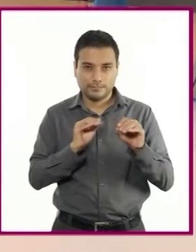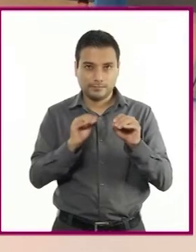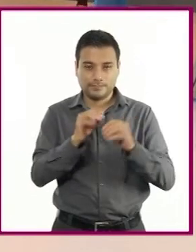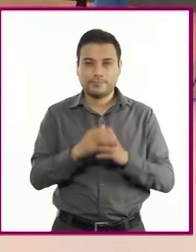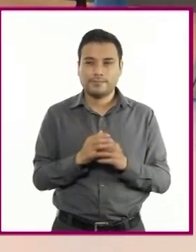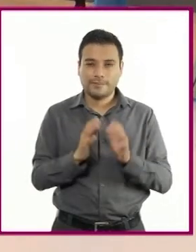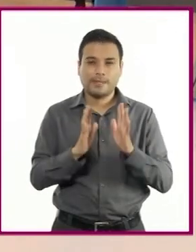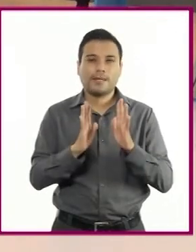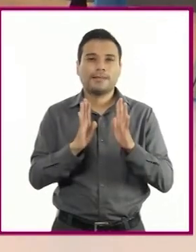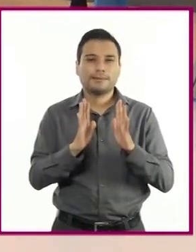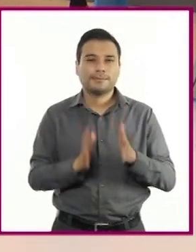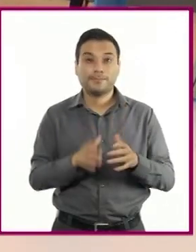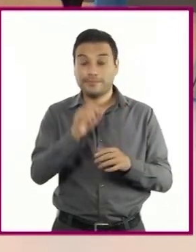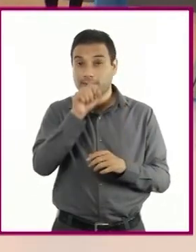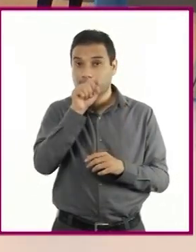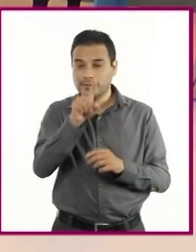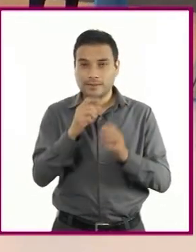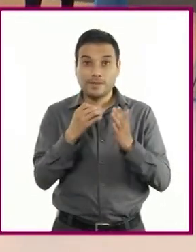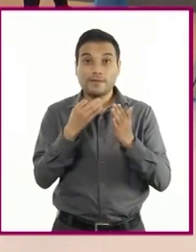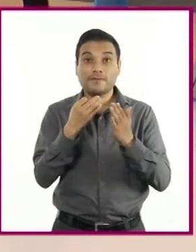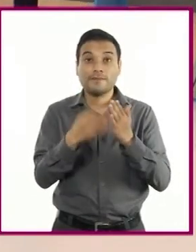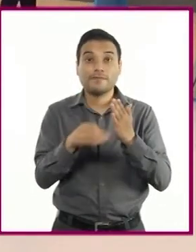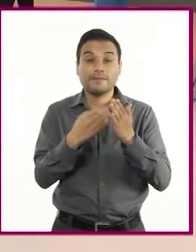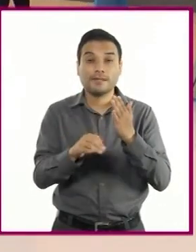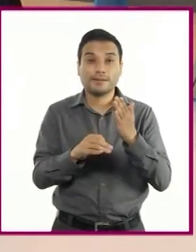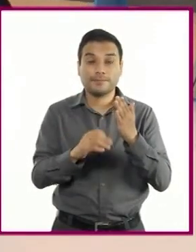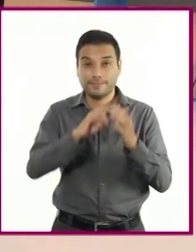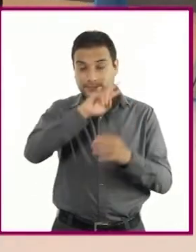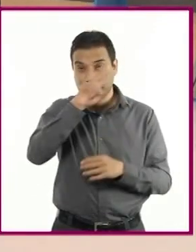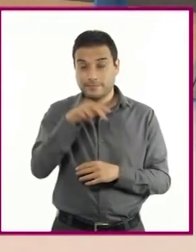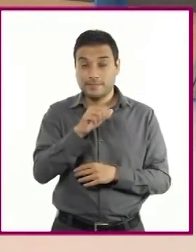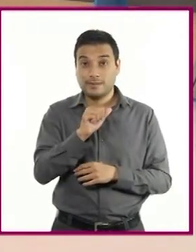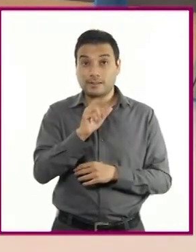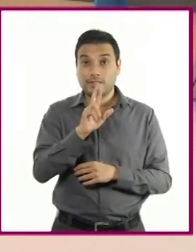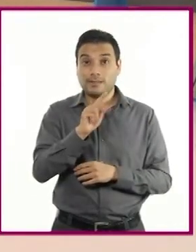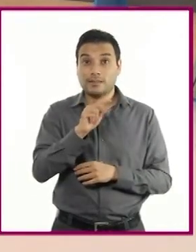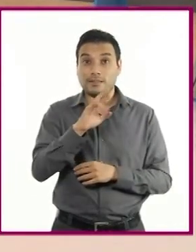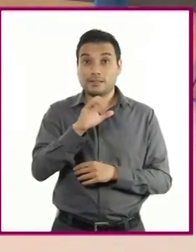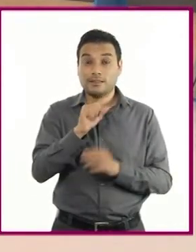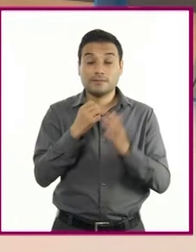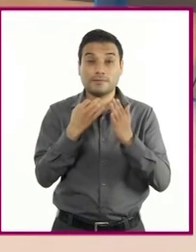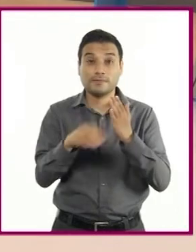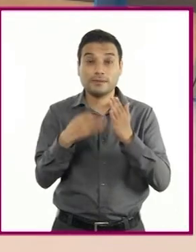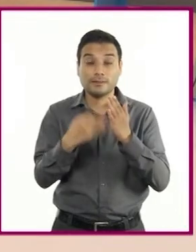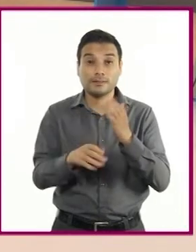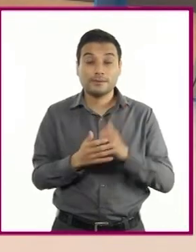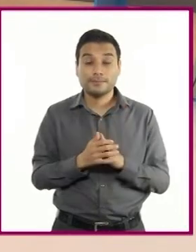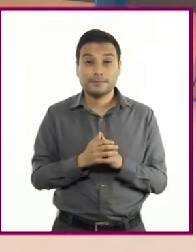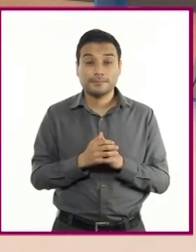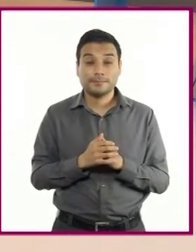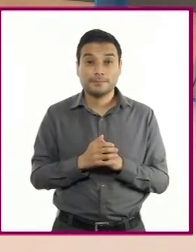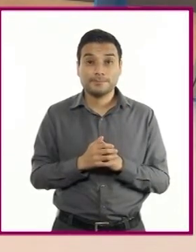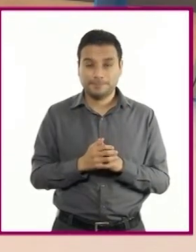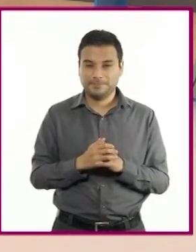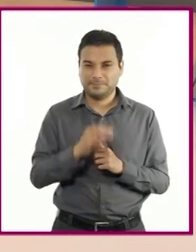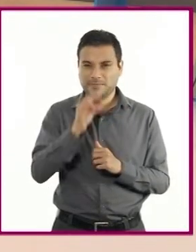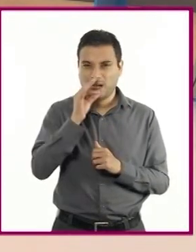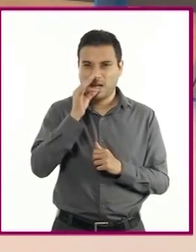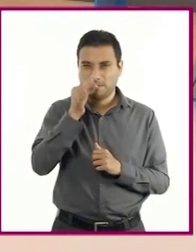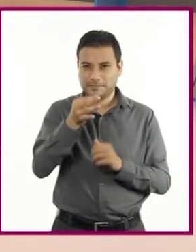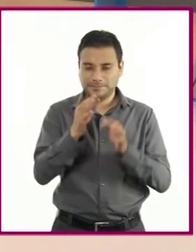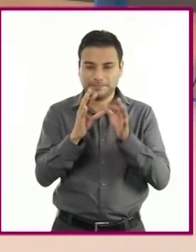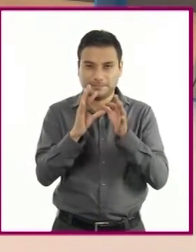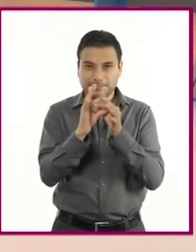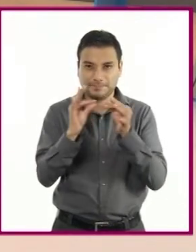Ah, y también las grandes arterias y las vías respiratorias forman parte de este tipo de músculo, maestra Brenda. Cabe mencionar